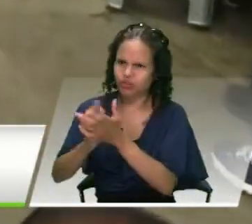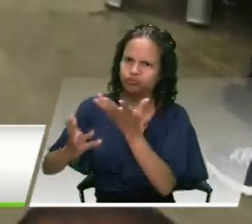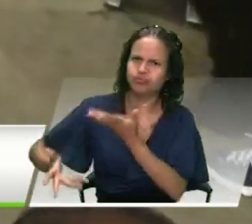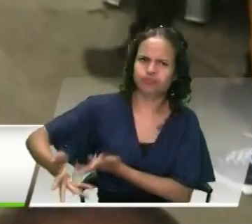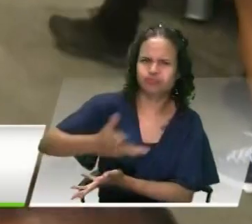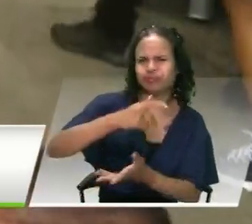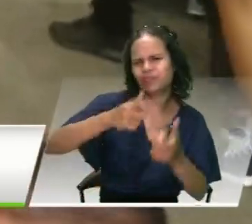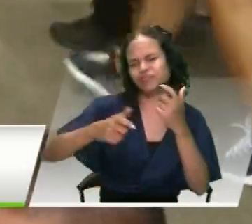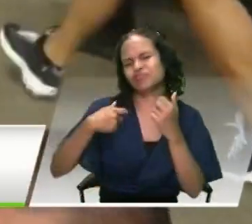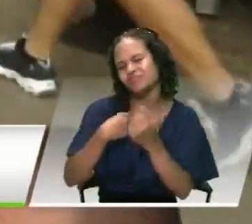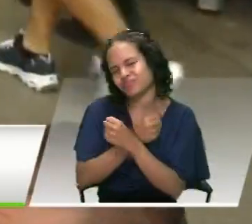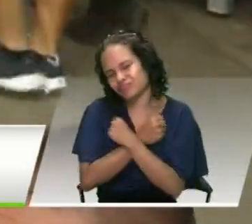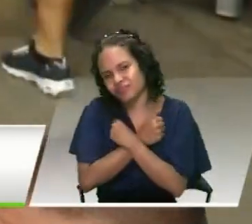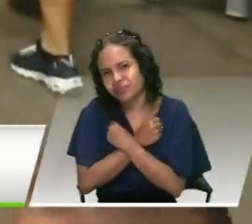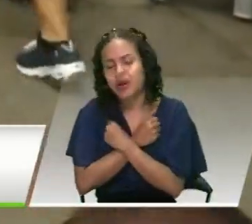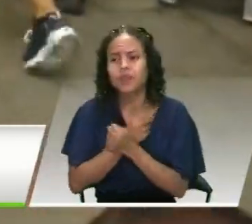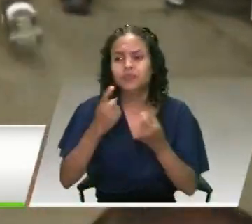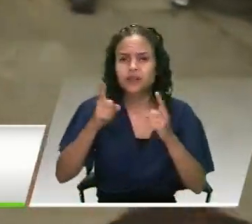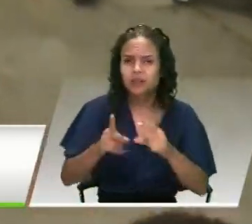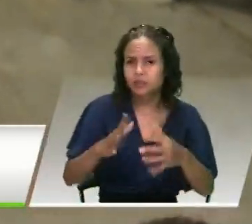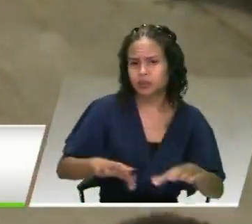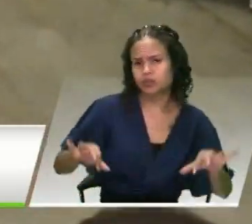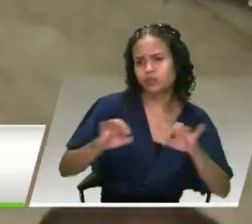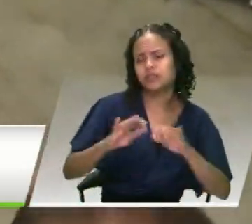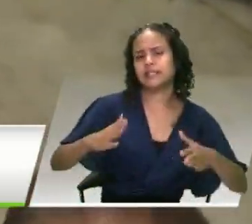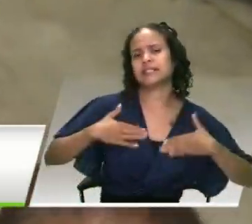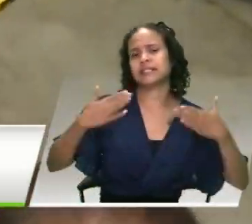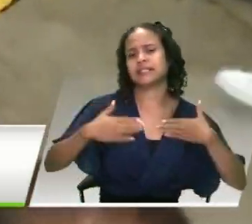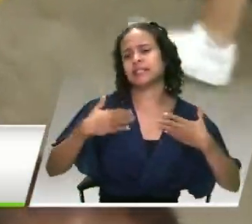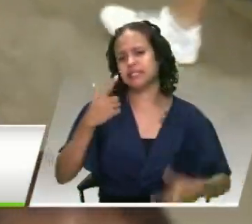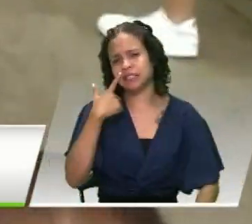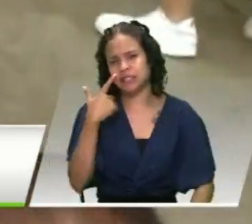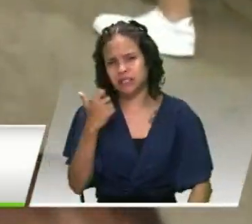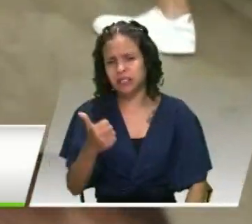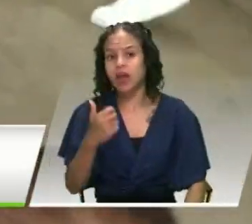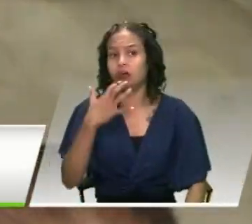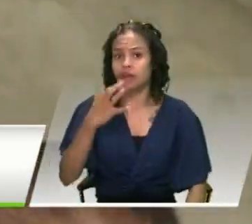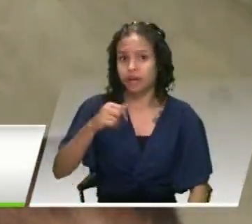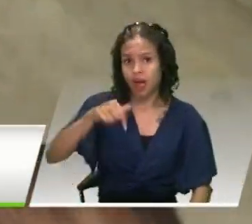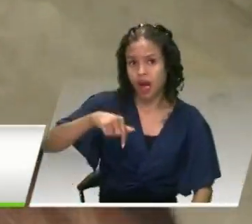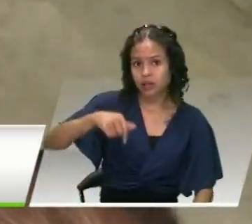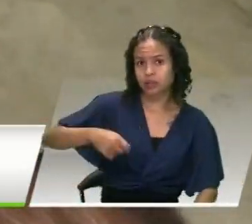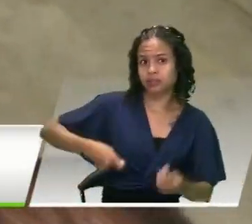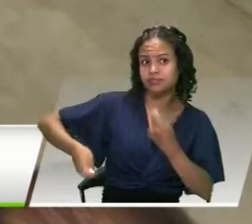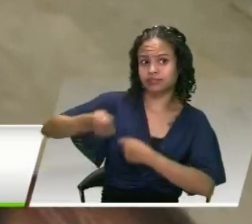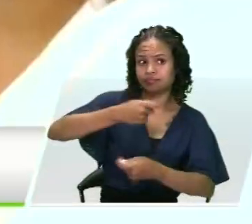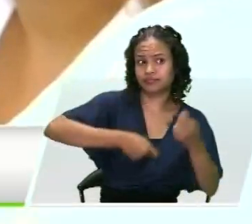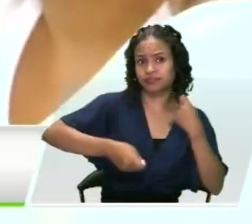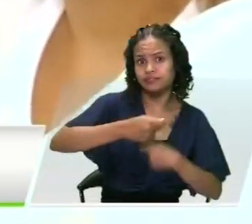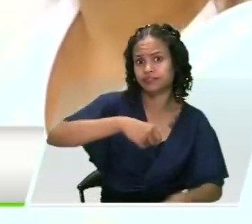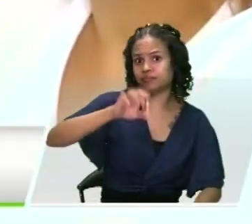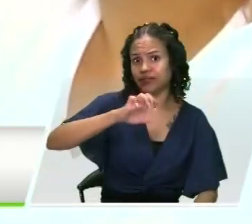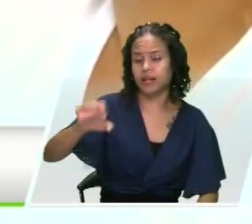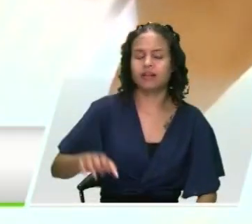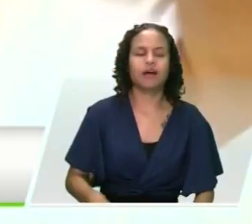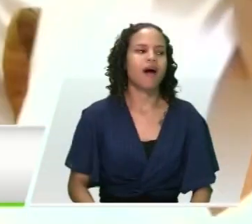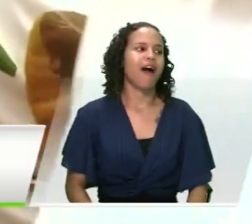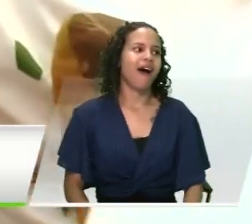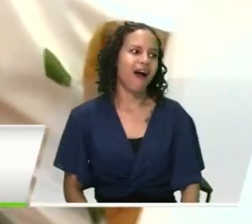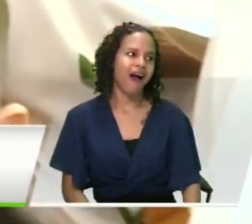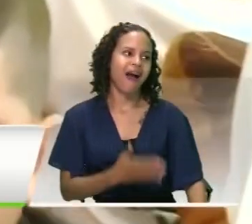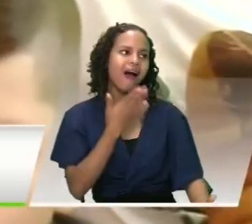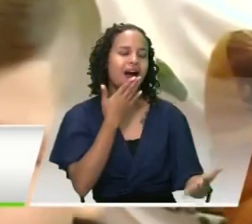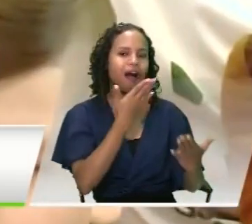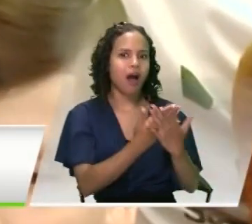que más que se pasa un momento muy agradable y se mueve mucho el comercio del municipio. Muchas gracias. Y es que precisamente son más